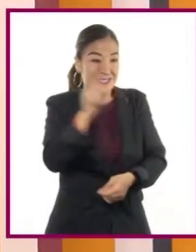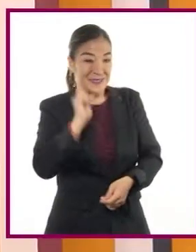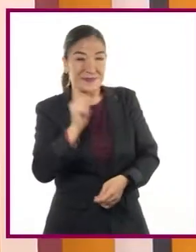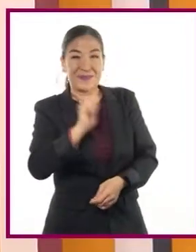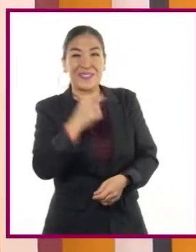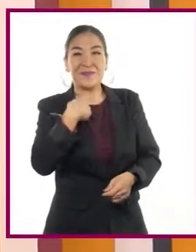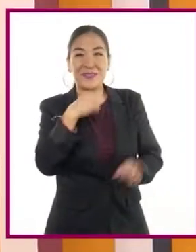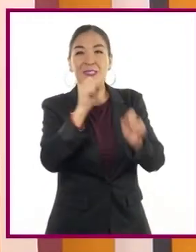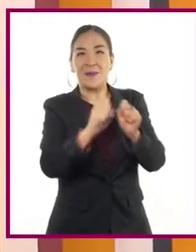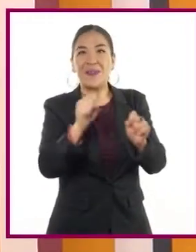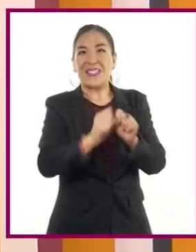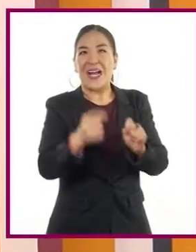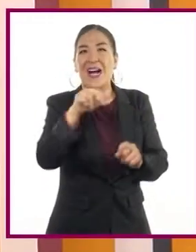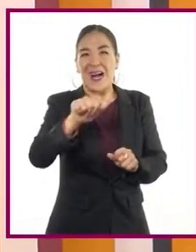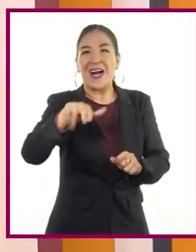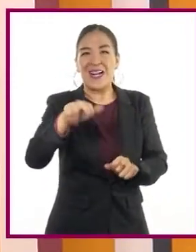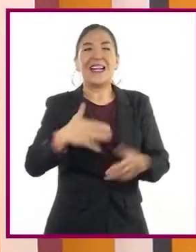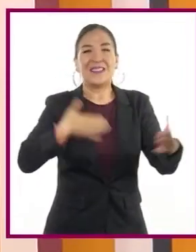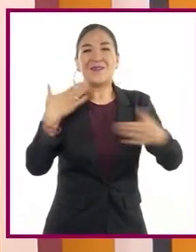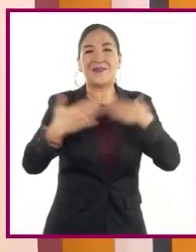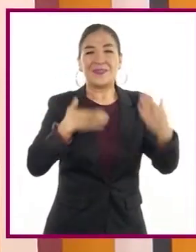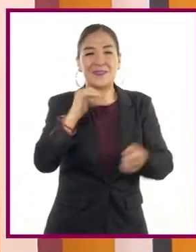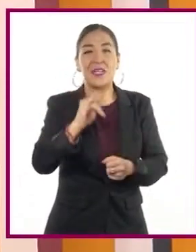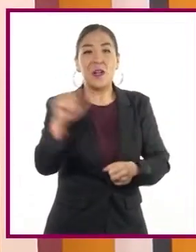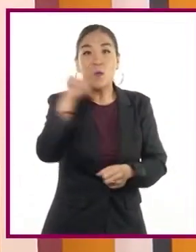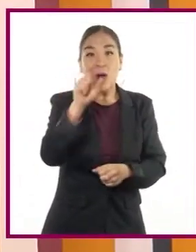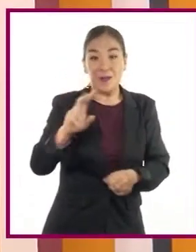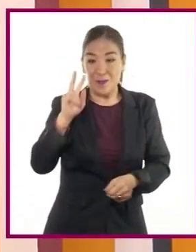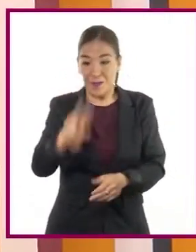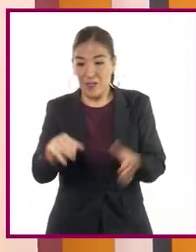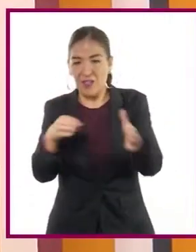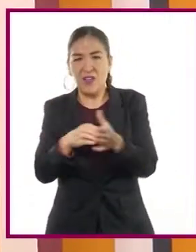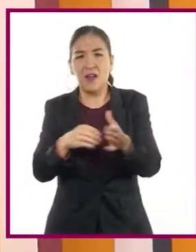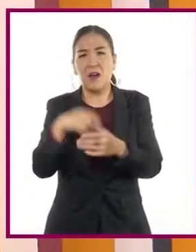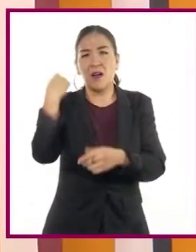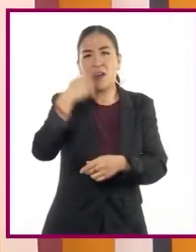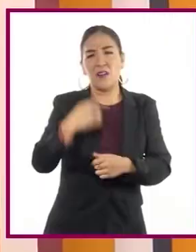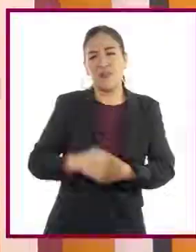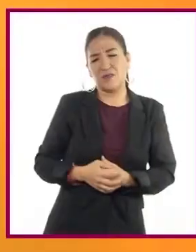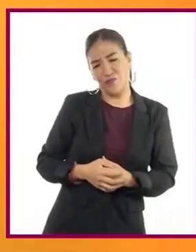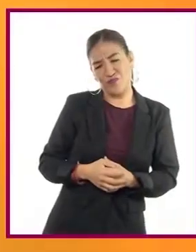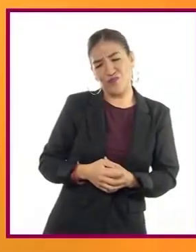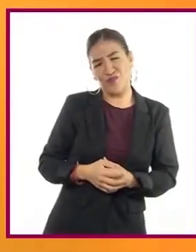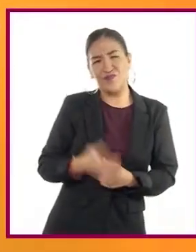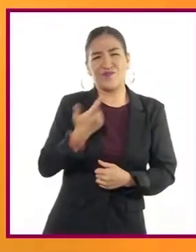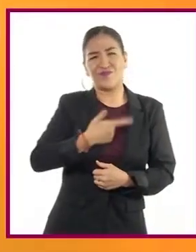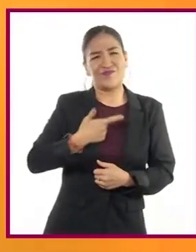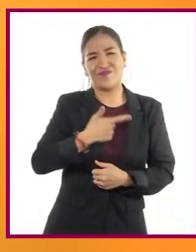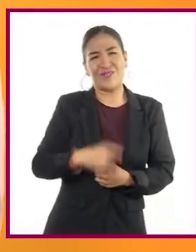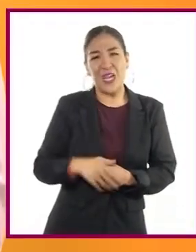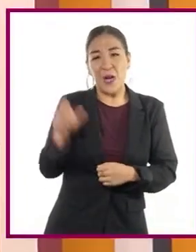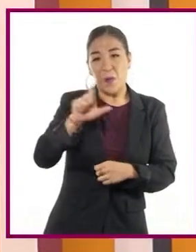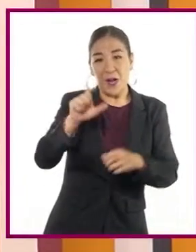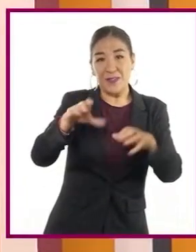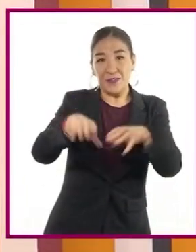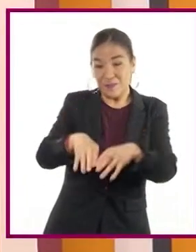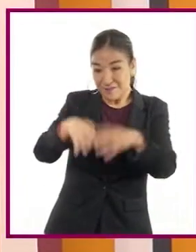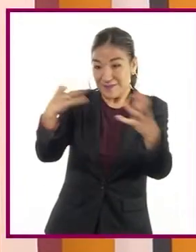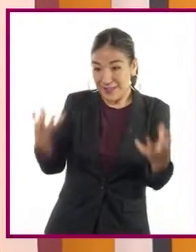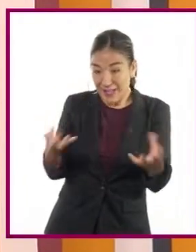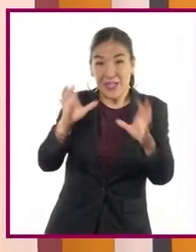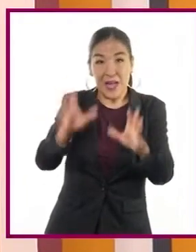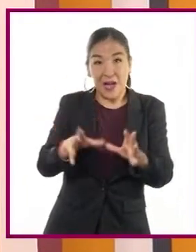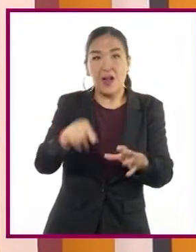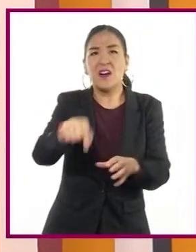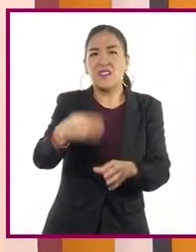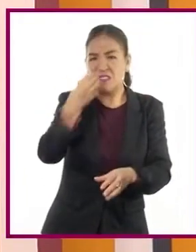entusiasmada. Pero cuando llegó y vio el empaque, como que puso cara de desilusión. Y al abrirlo, vio que sus alimentos